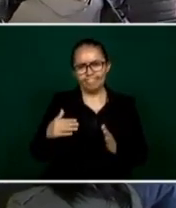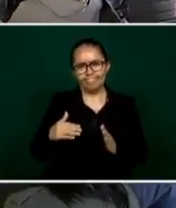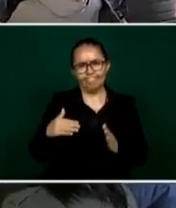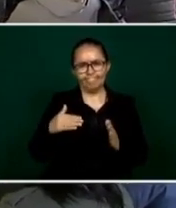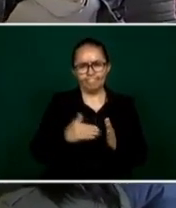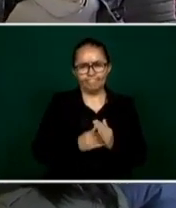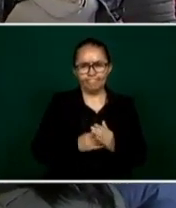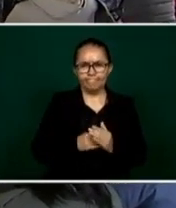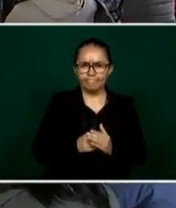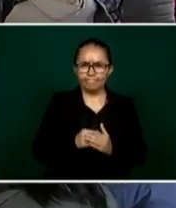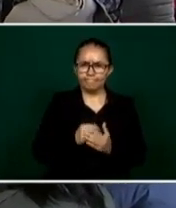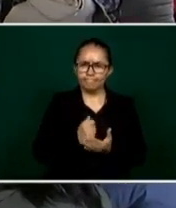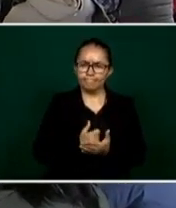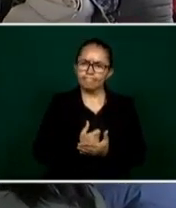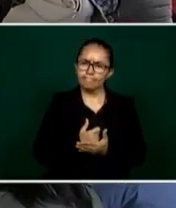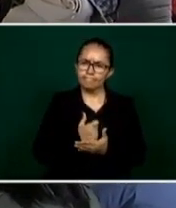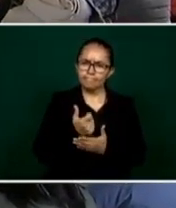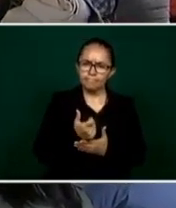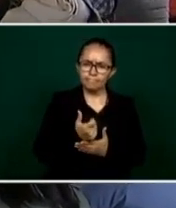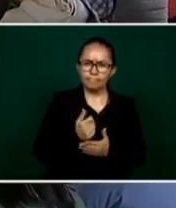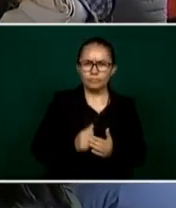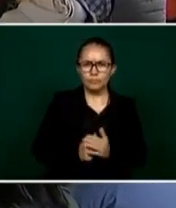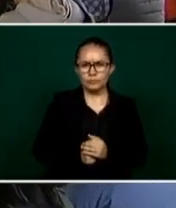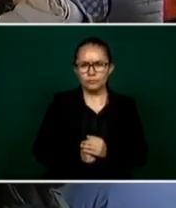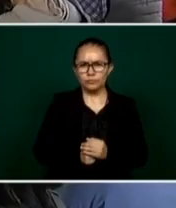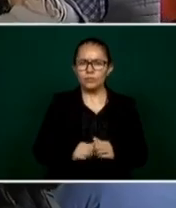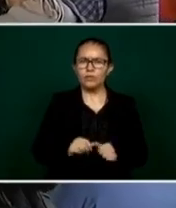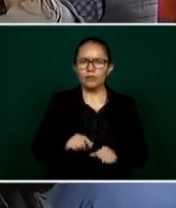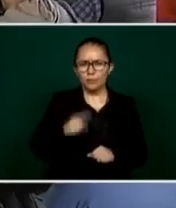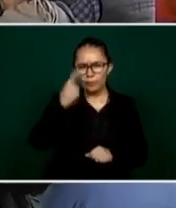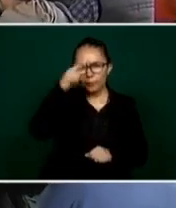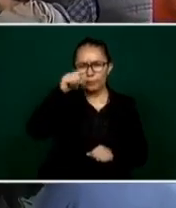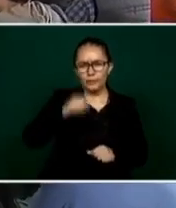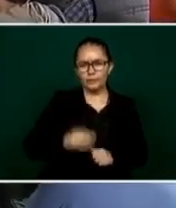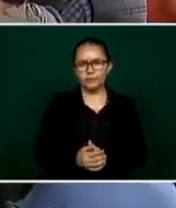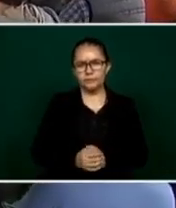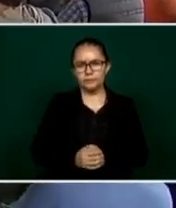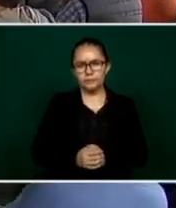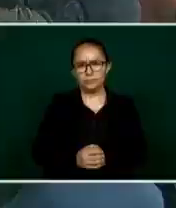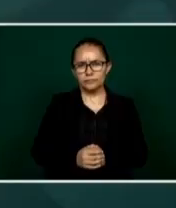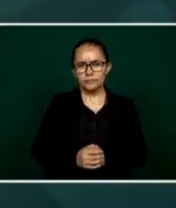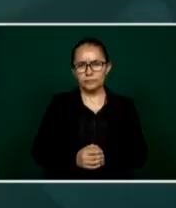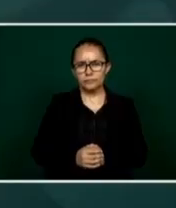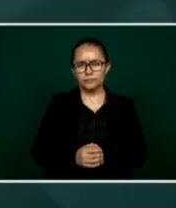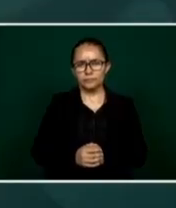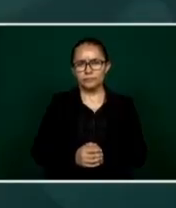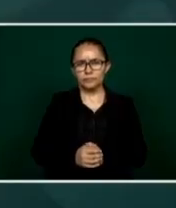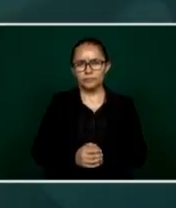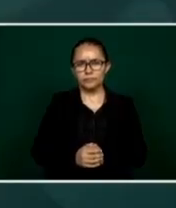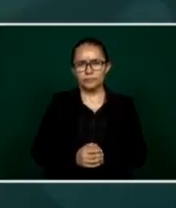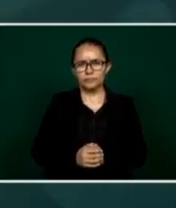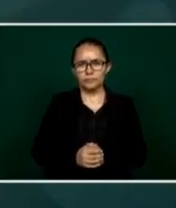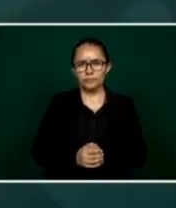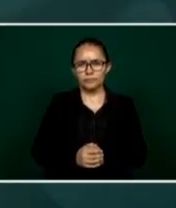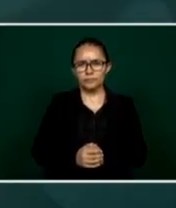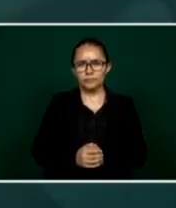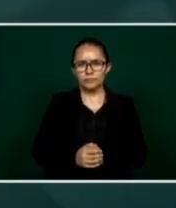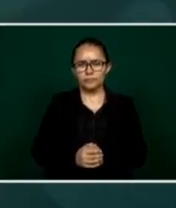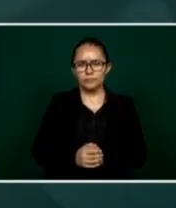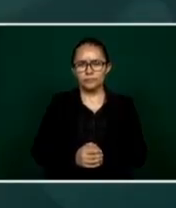y ahora ganan 15 mil, en términos generales.